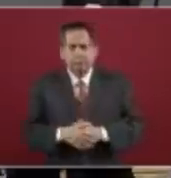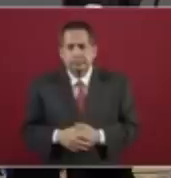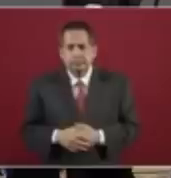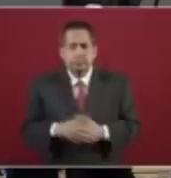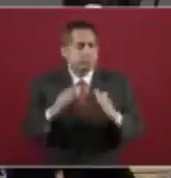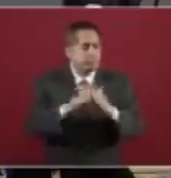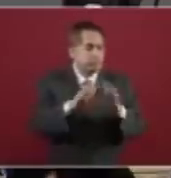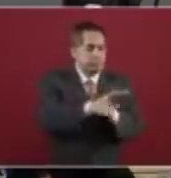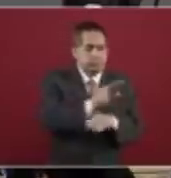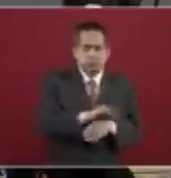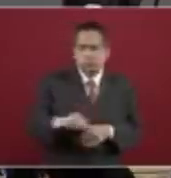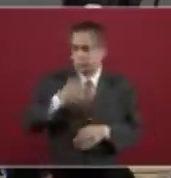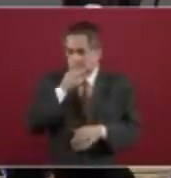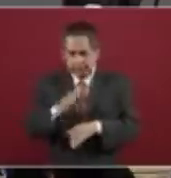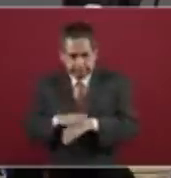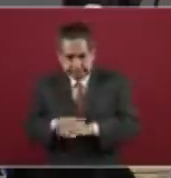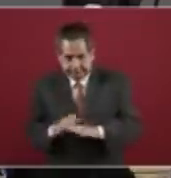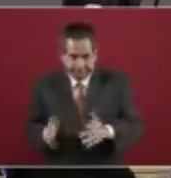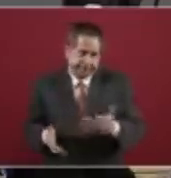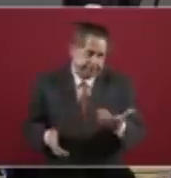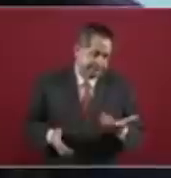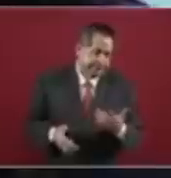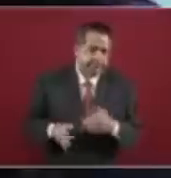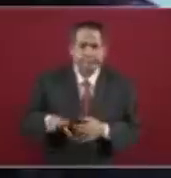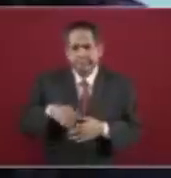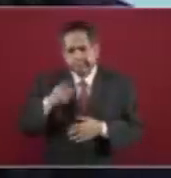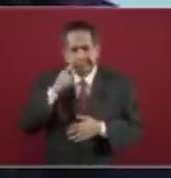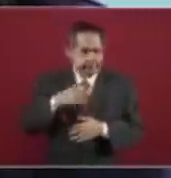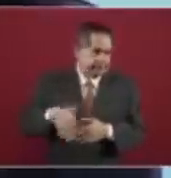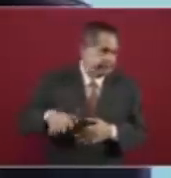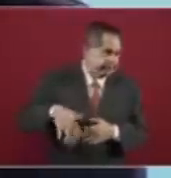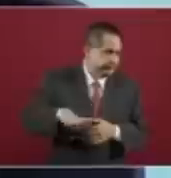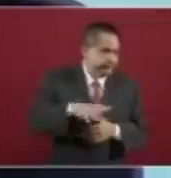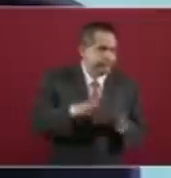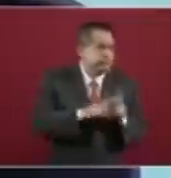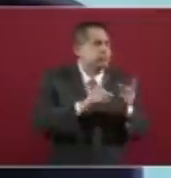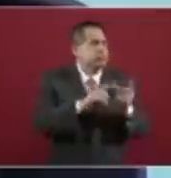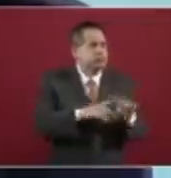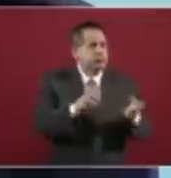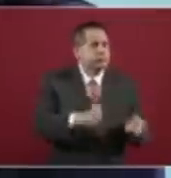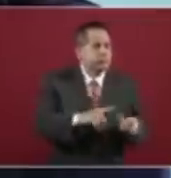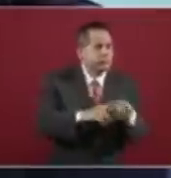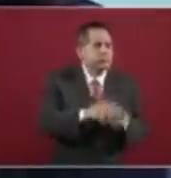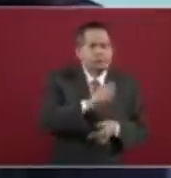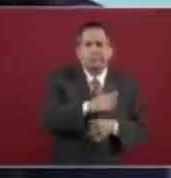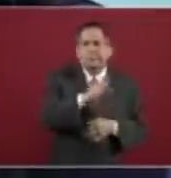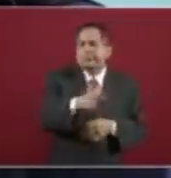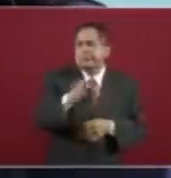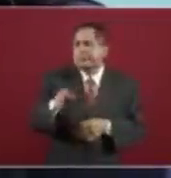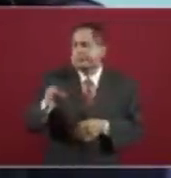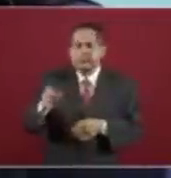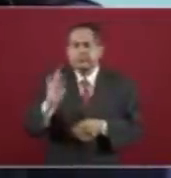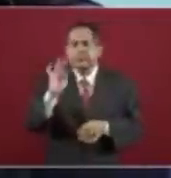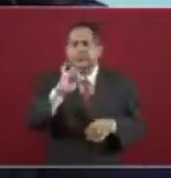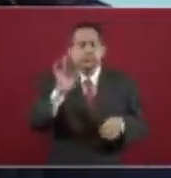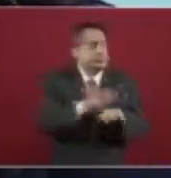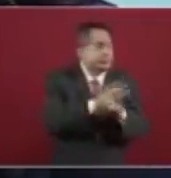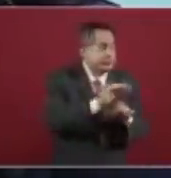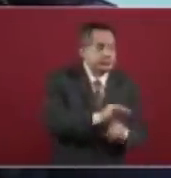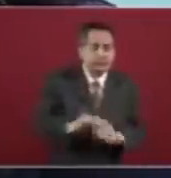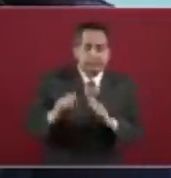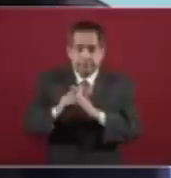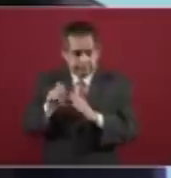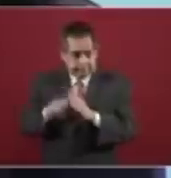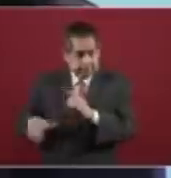domicilios no reportados, tratamos de hacer un esfuerzo en campo de localizar a las que hubieran tenido un cambio de domicilio en la misma